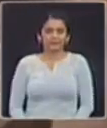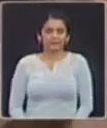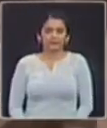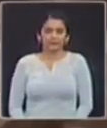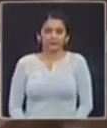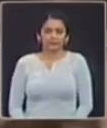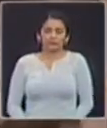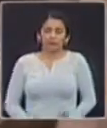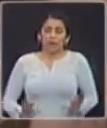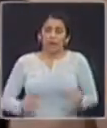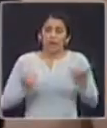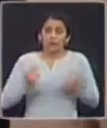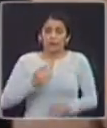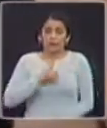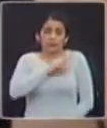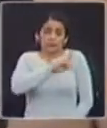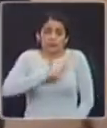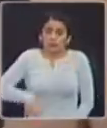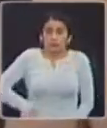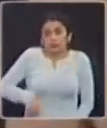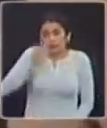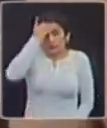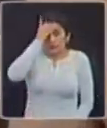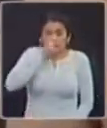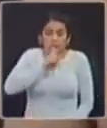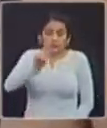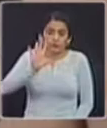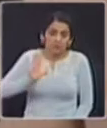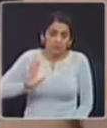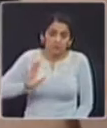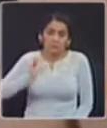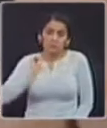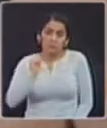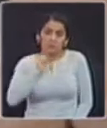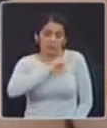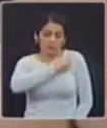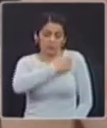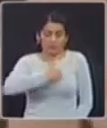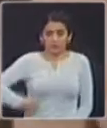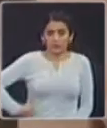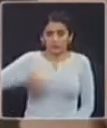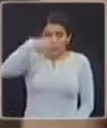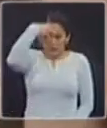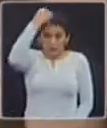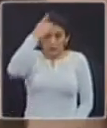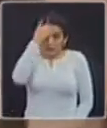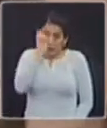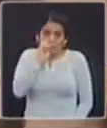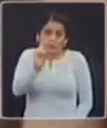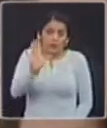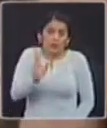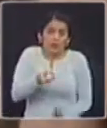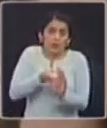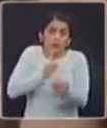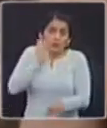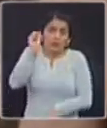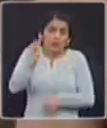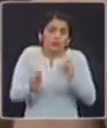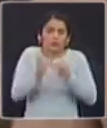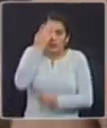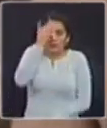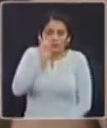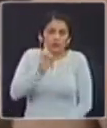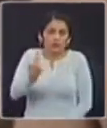Eso es una decisión personal, el único que puede tomar esa decisión es el señor vicepresidente de la República. Hay que recordar que en este momento lo que hay